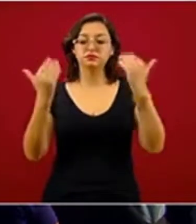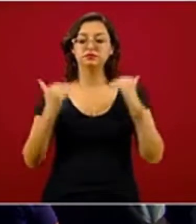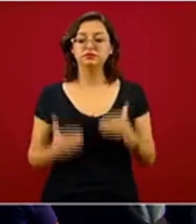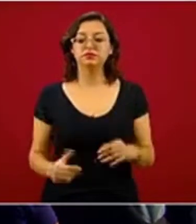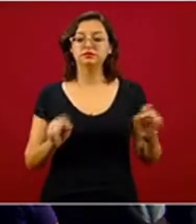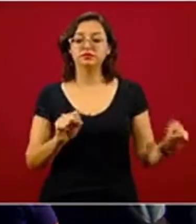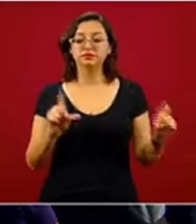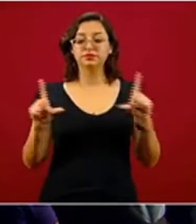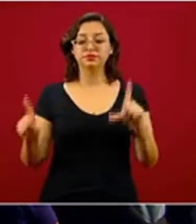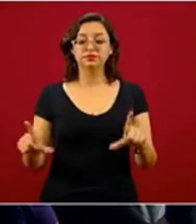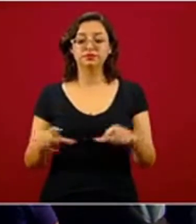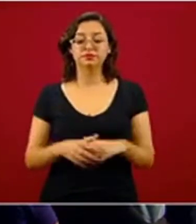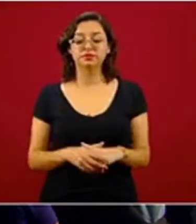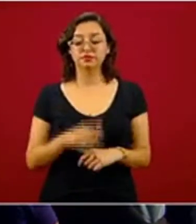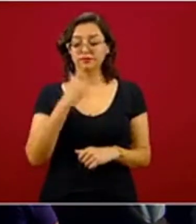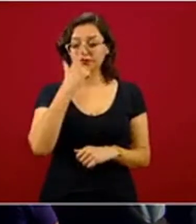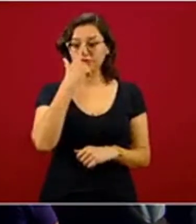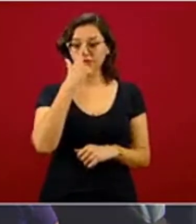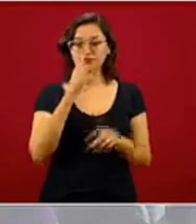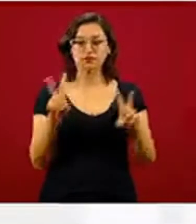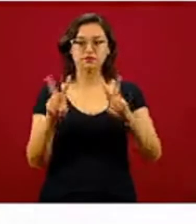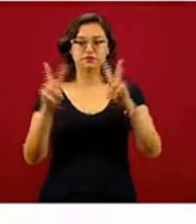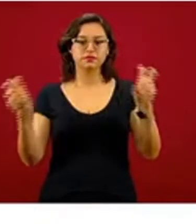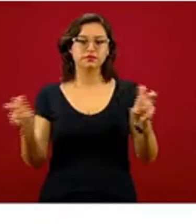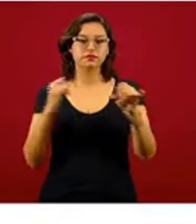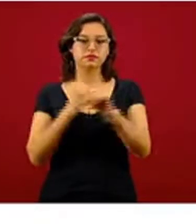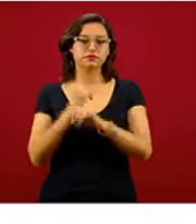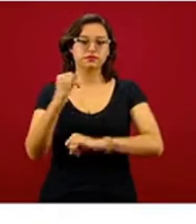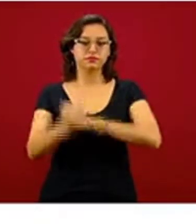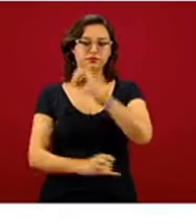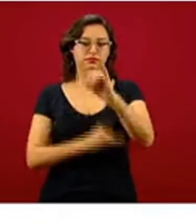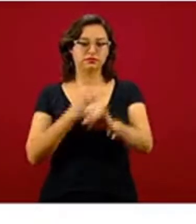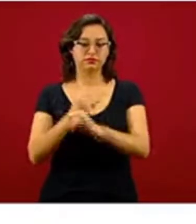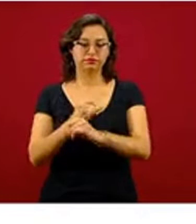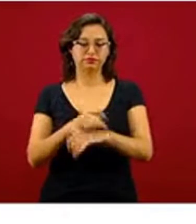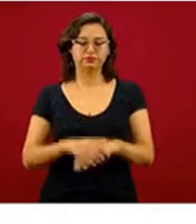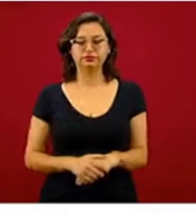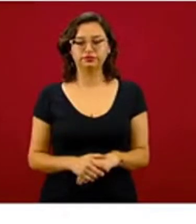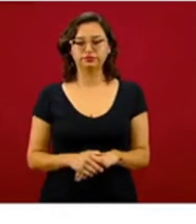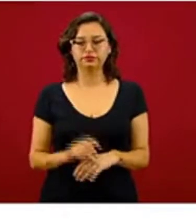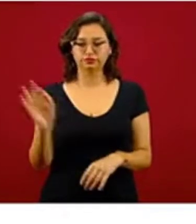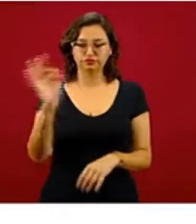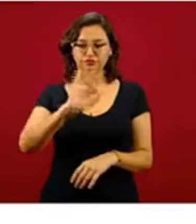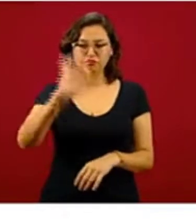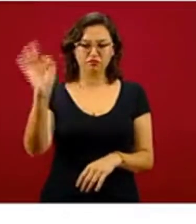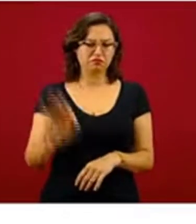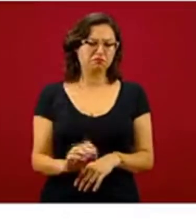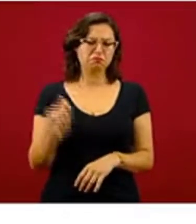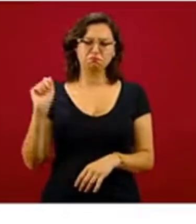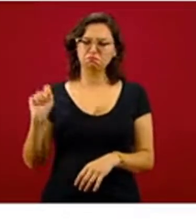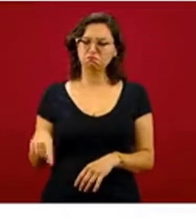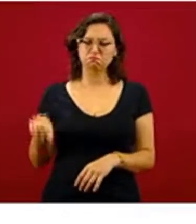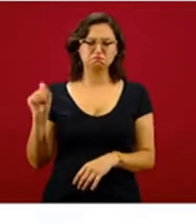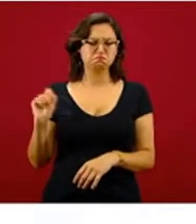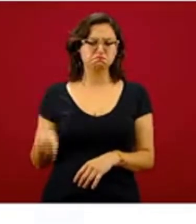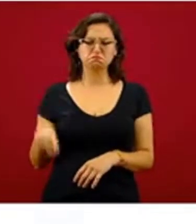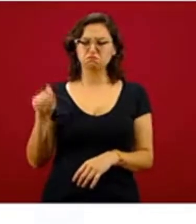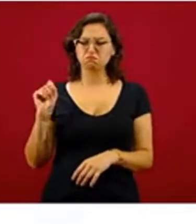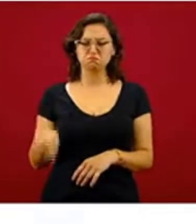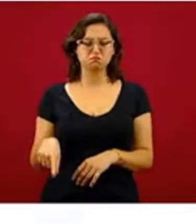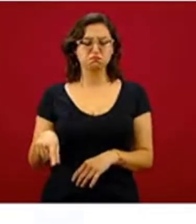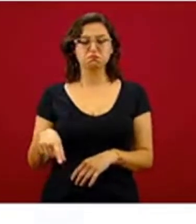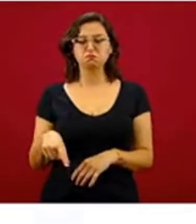donde actualizamos el panorama internacional. Si vemos los porcentajes, realmente se han mantenido muy estables durante